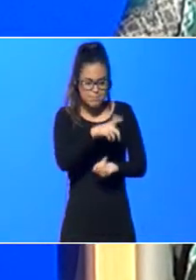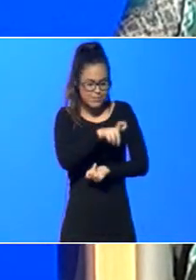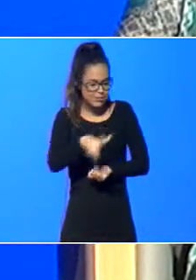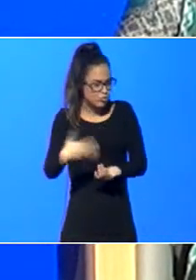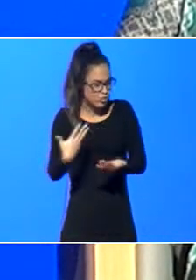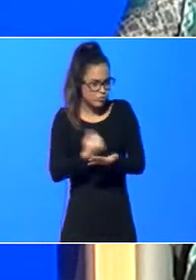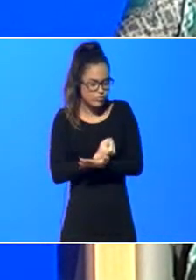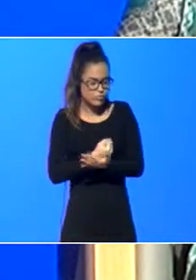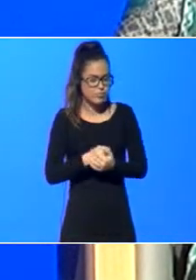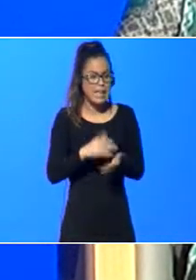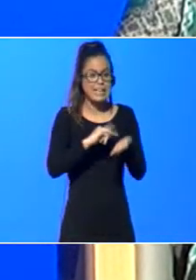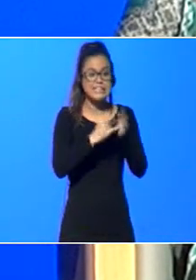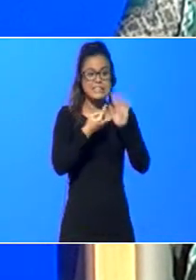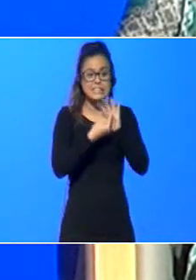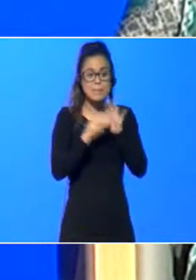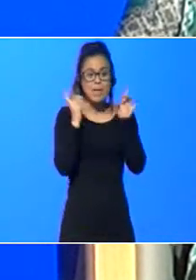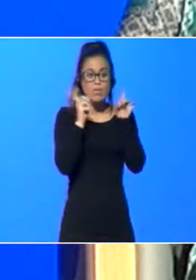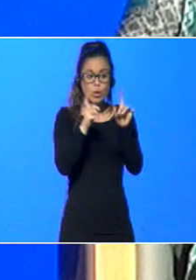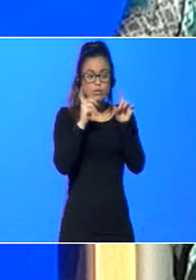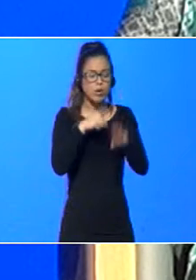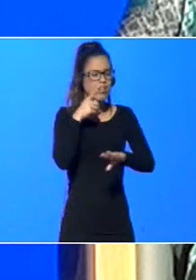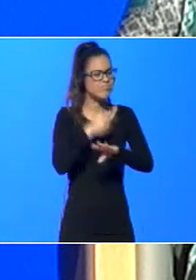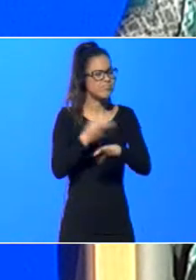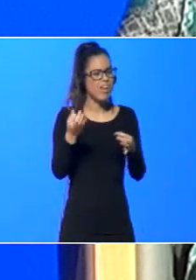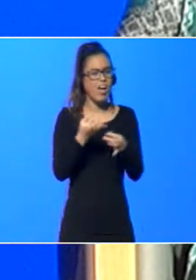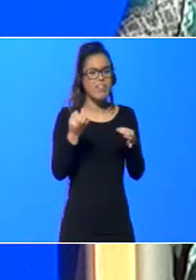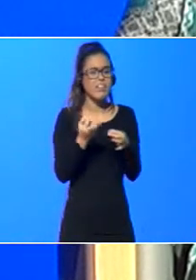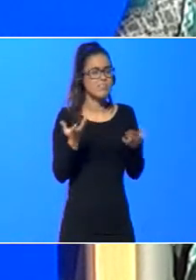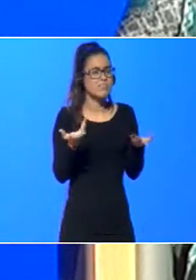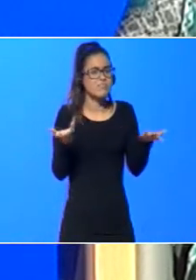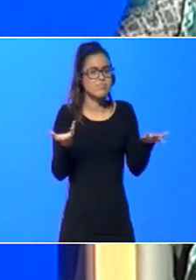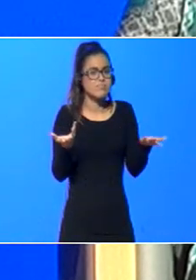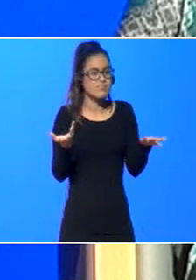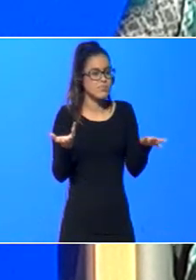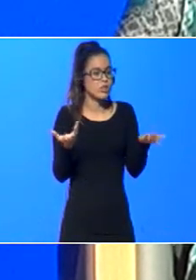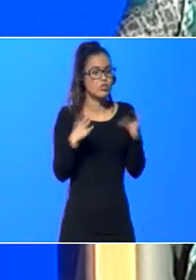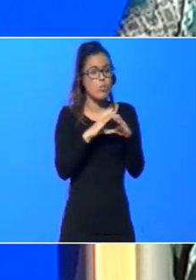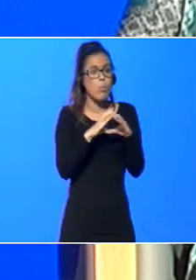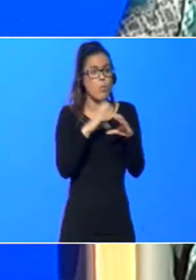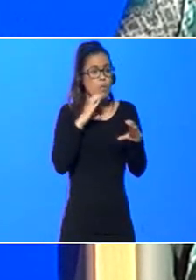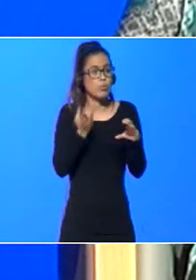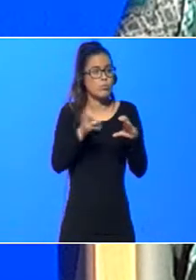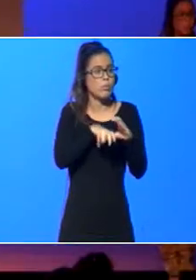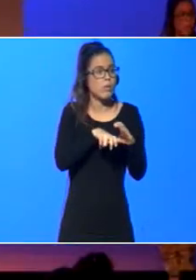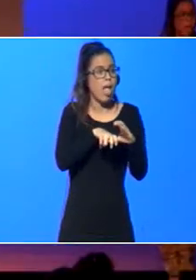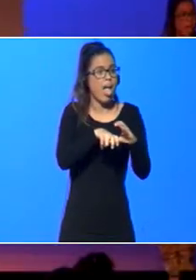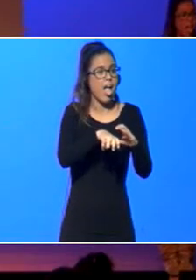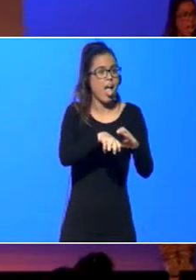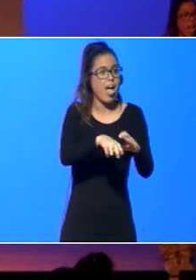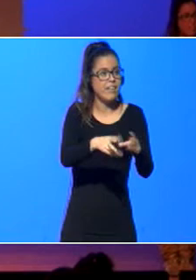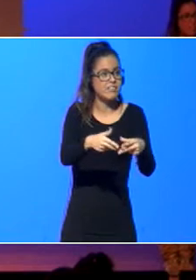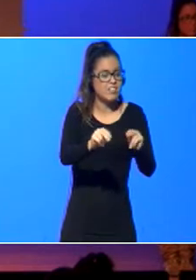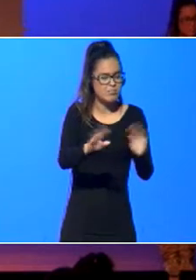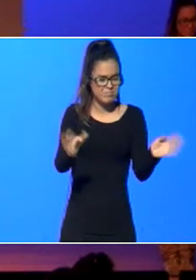sistema educativo obligatorio es un autobús que nos lleva a un punto de destino, pero es que no se puede tirar a